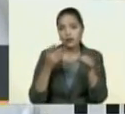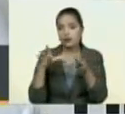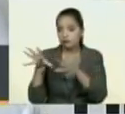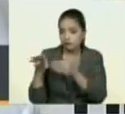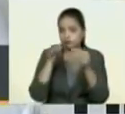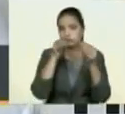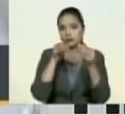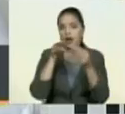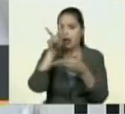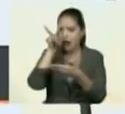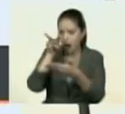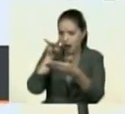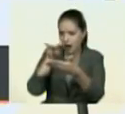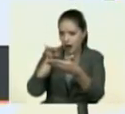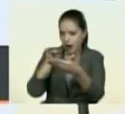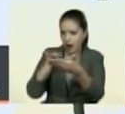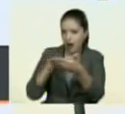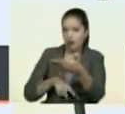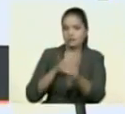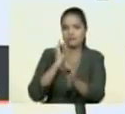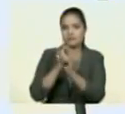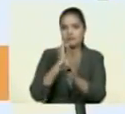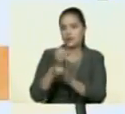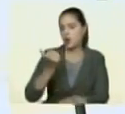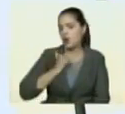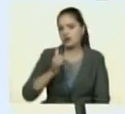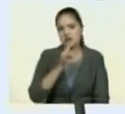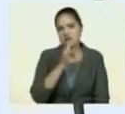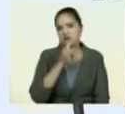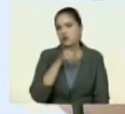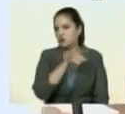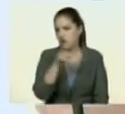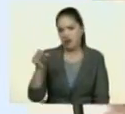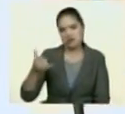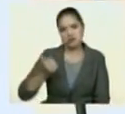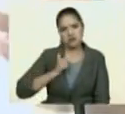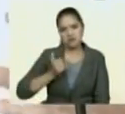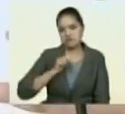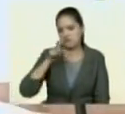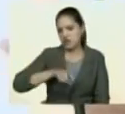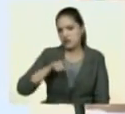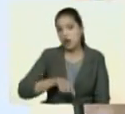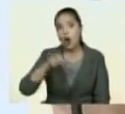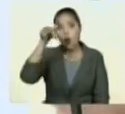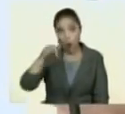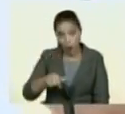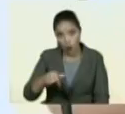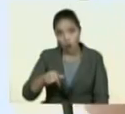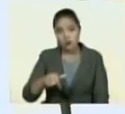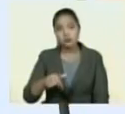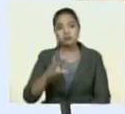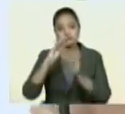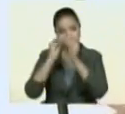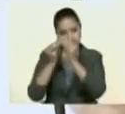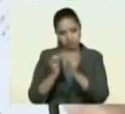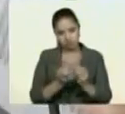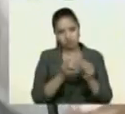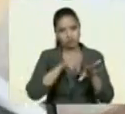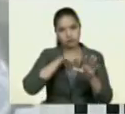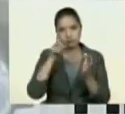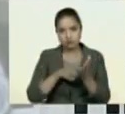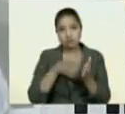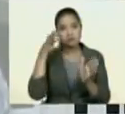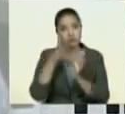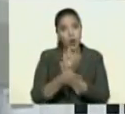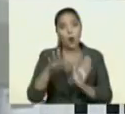bajar, pueden leer para cualquier información que necesiten. En el día de hoy las vamos a estar actualizando para